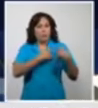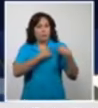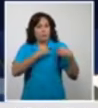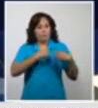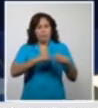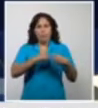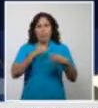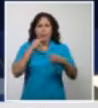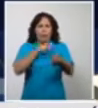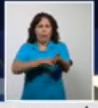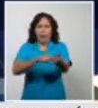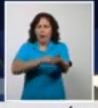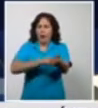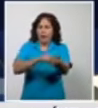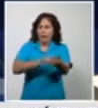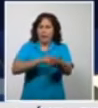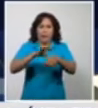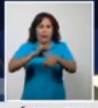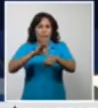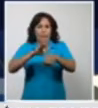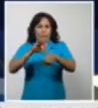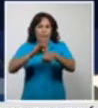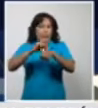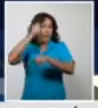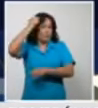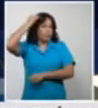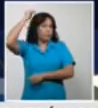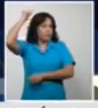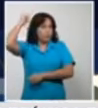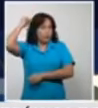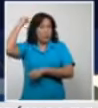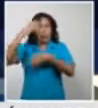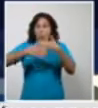diabetes mellitus, enfermedad cerebrovascular,